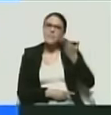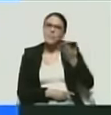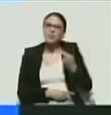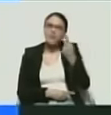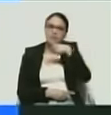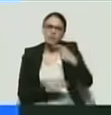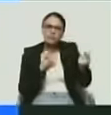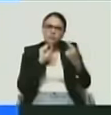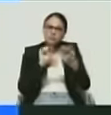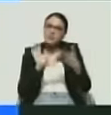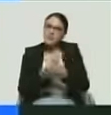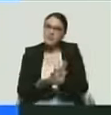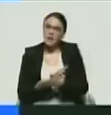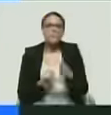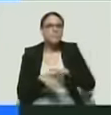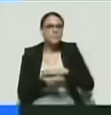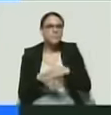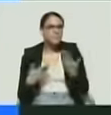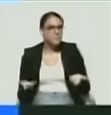porque